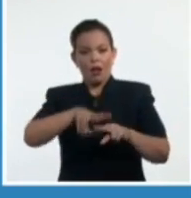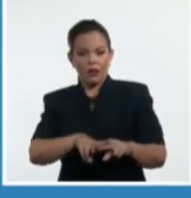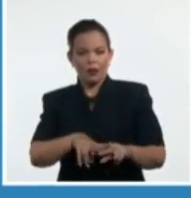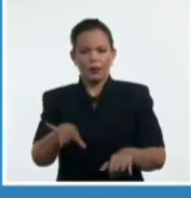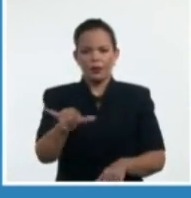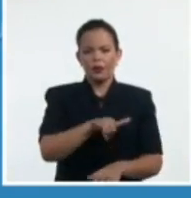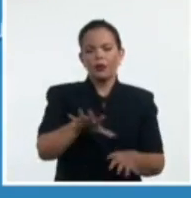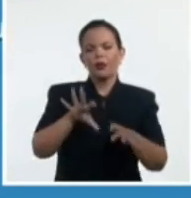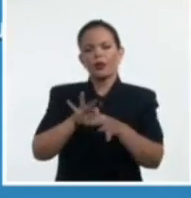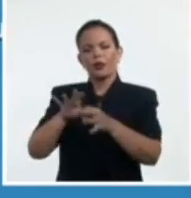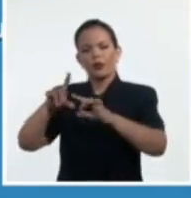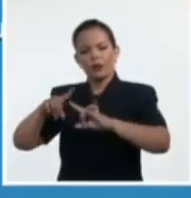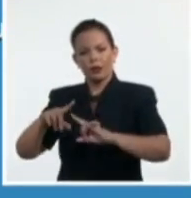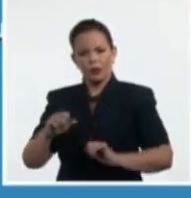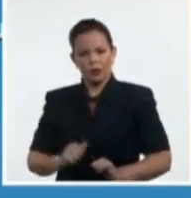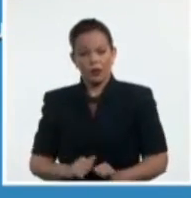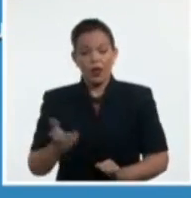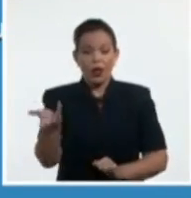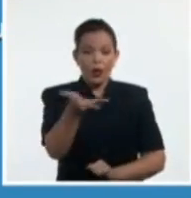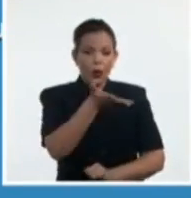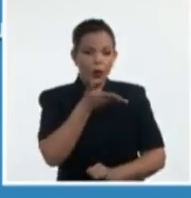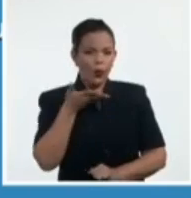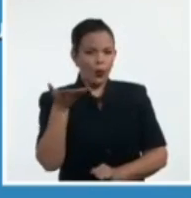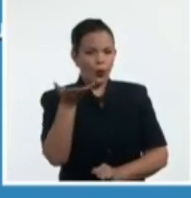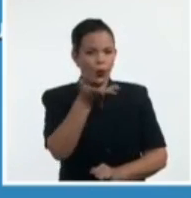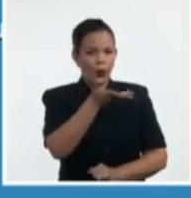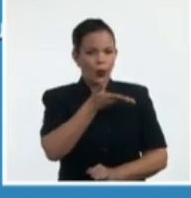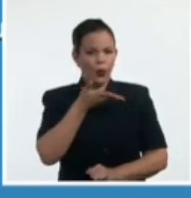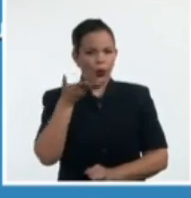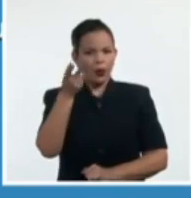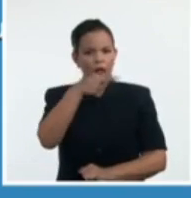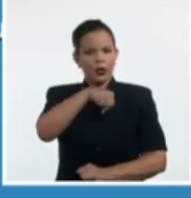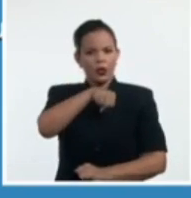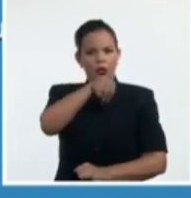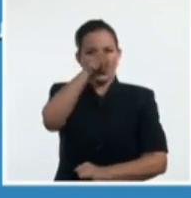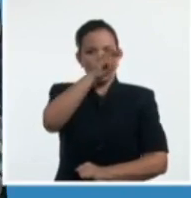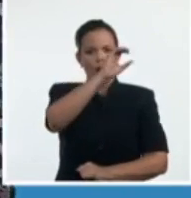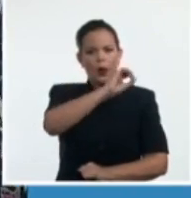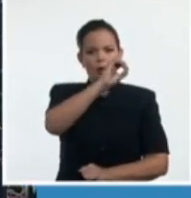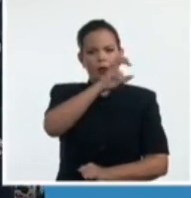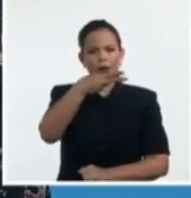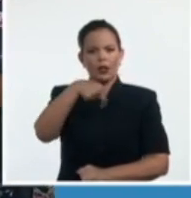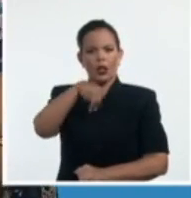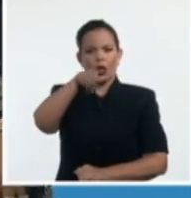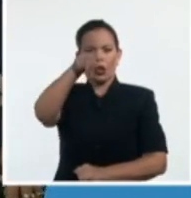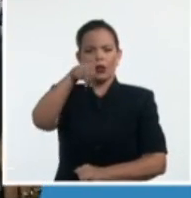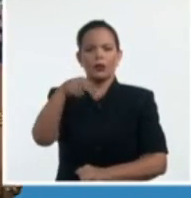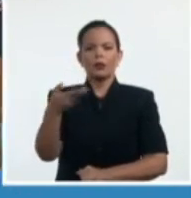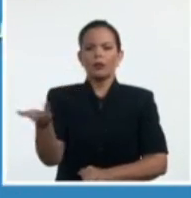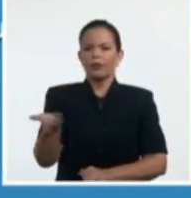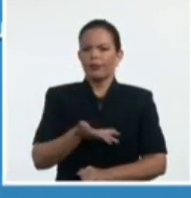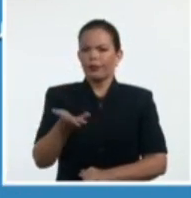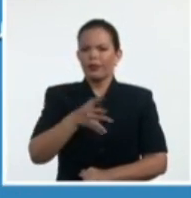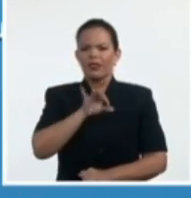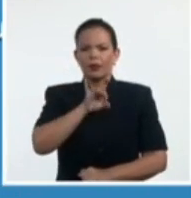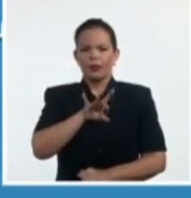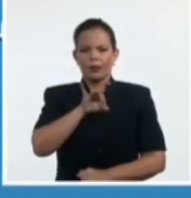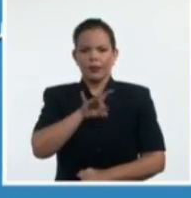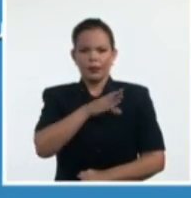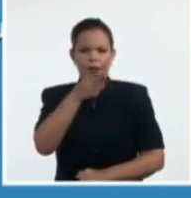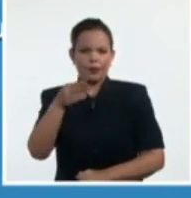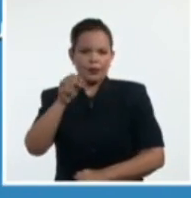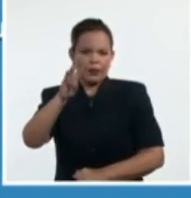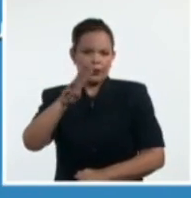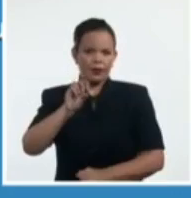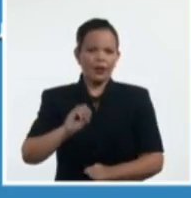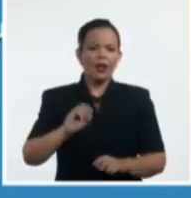Los vientos van a estar soplando durante esta jornada entre el noroeste y el norte en la región occidental, con velocidades entre 15 y 30 kilómetros por